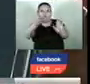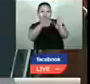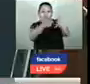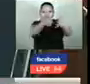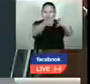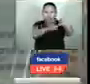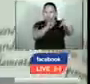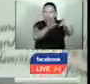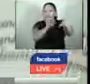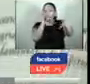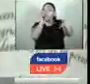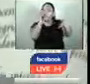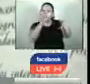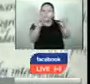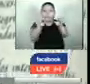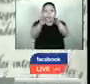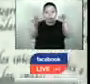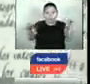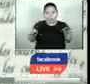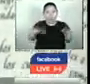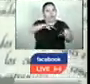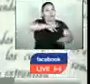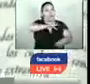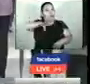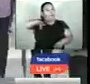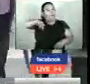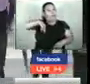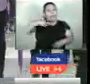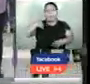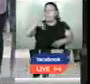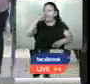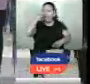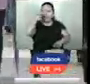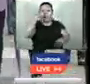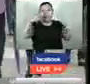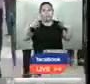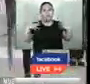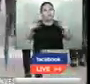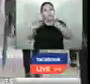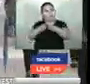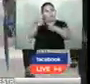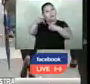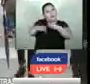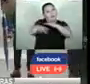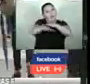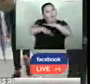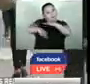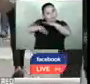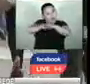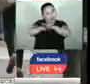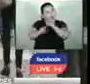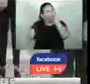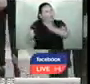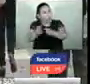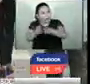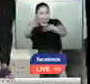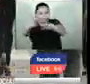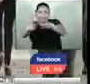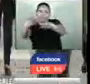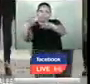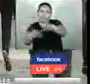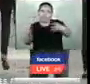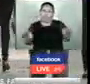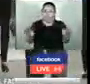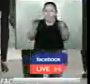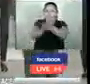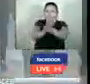que actualmente señala que la familia es la base fundamental de la sociedad y que el fundamento legal de la familia es